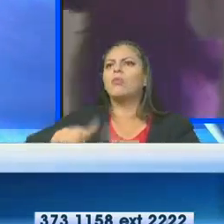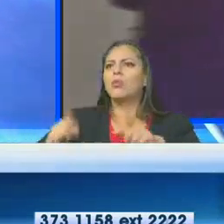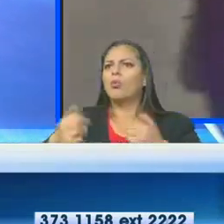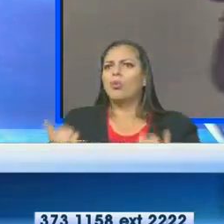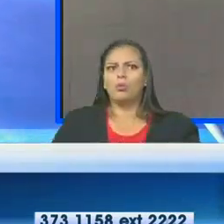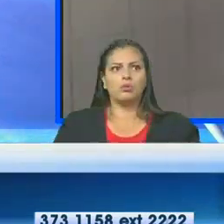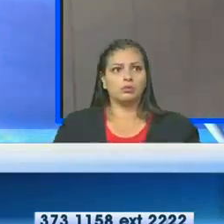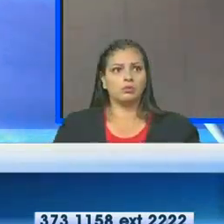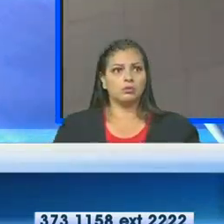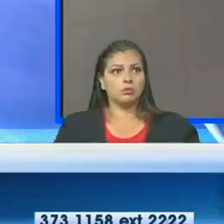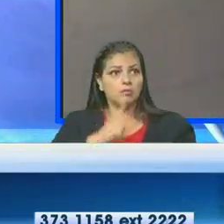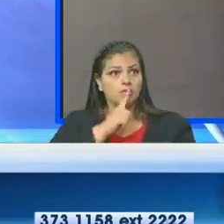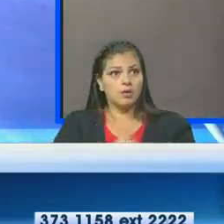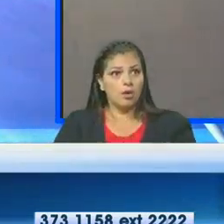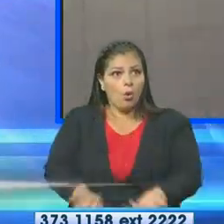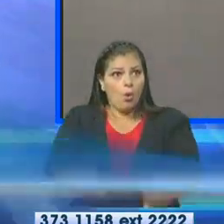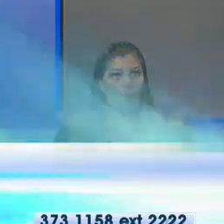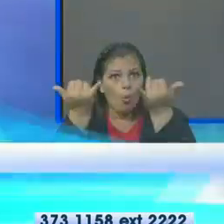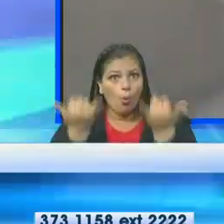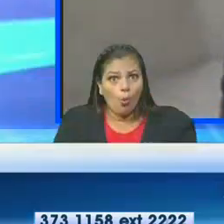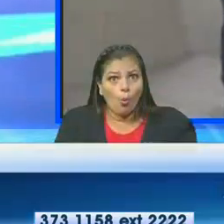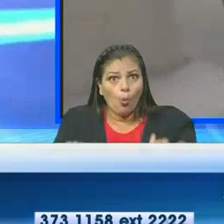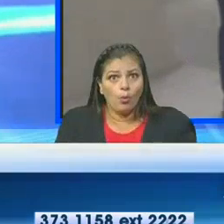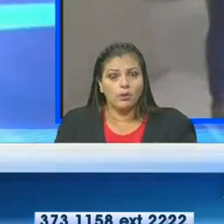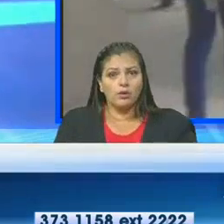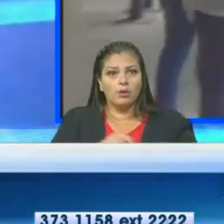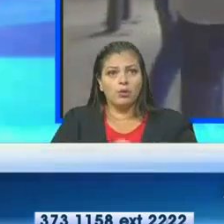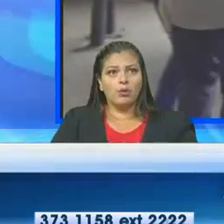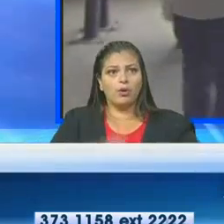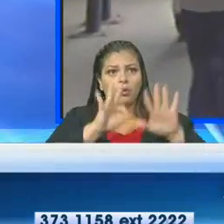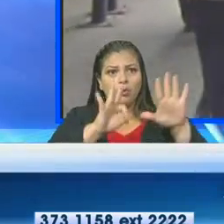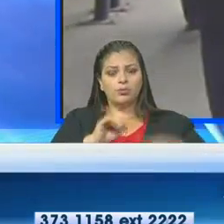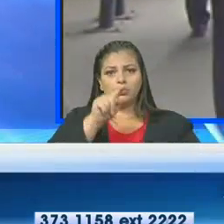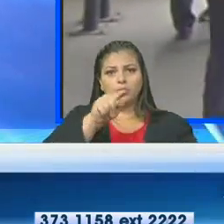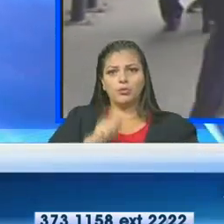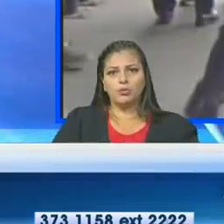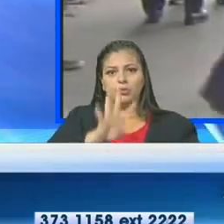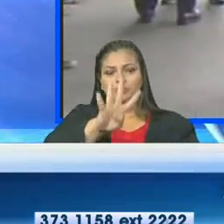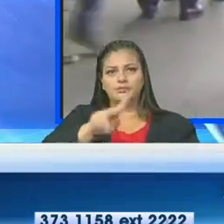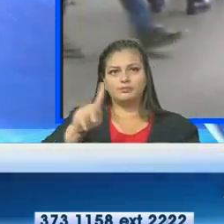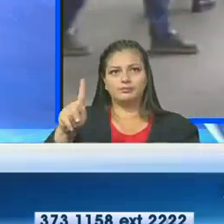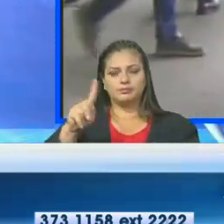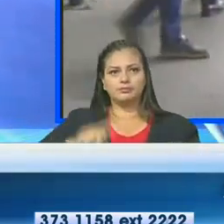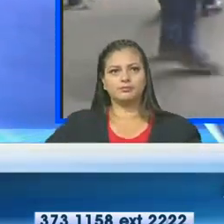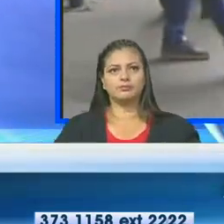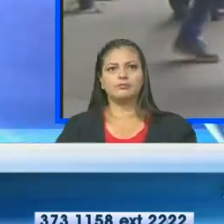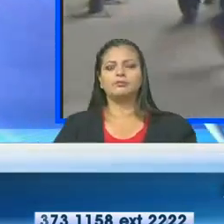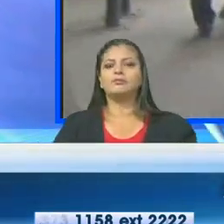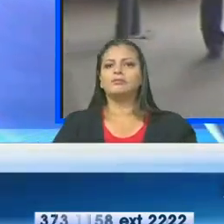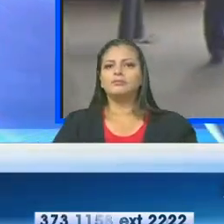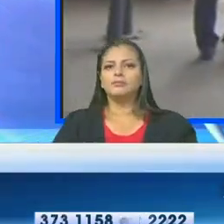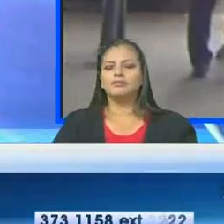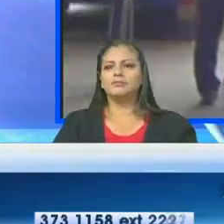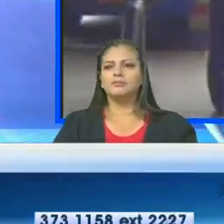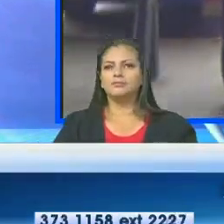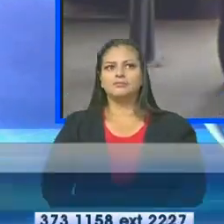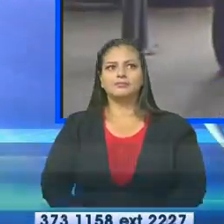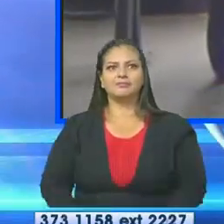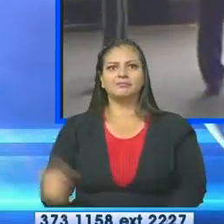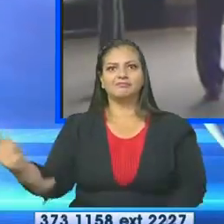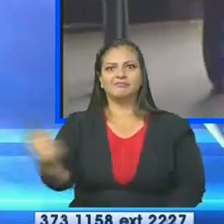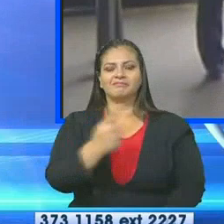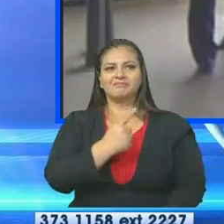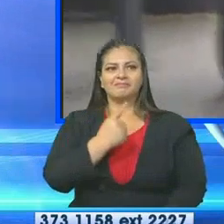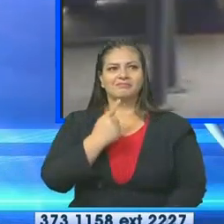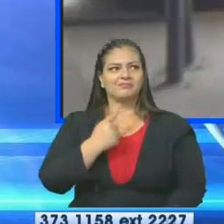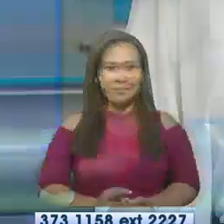este momento acaba de ver un temblor, 8:41 de la mañana y unos 30 segundos aproximadamente. Aquí los compañeros, solo quedó uno, no quedó